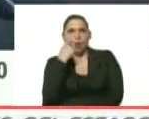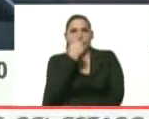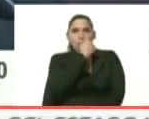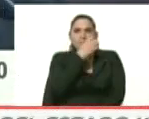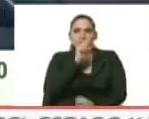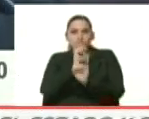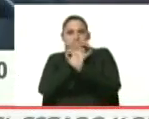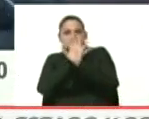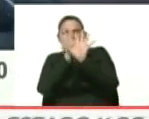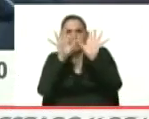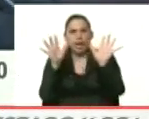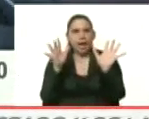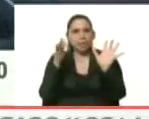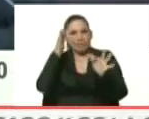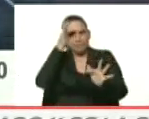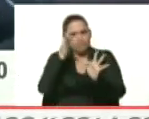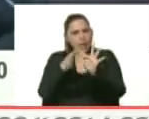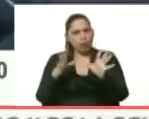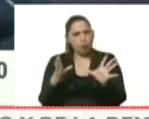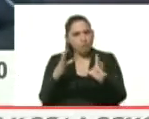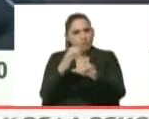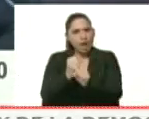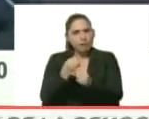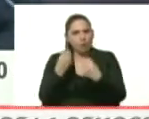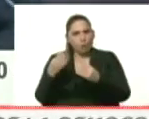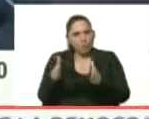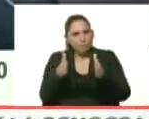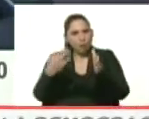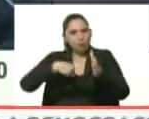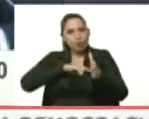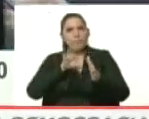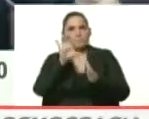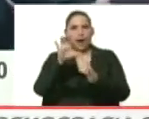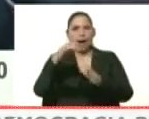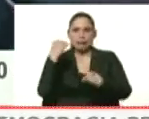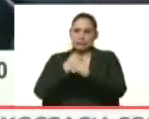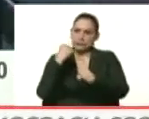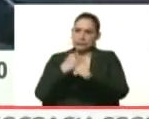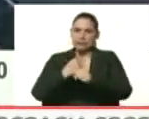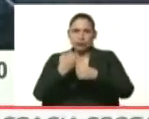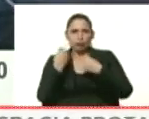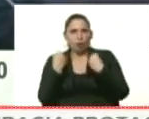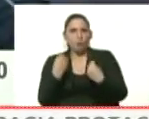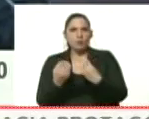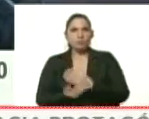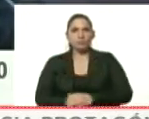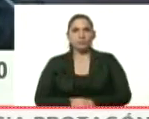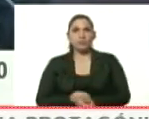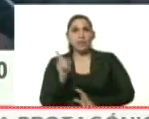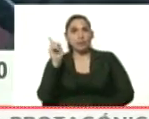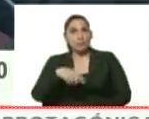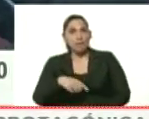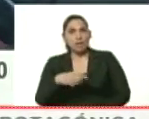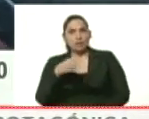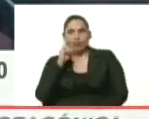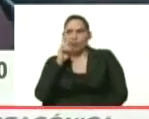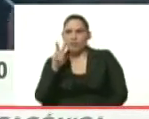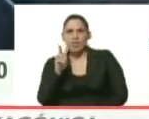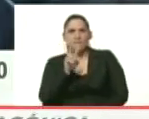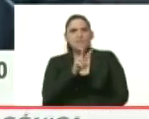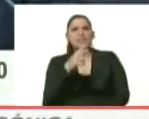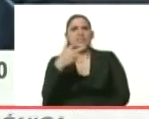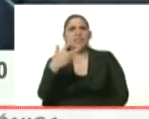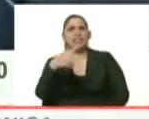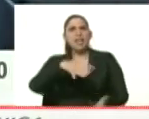brillantes, de fe, de confianza en el destino de nuestra patria, de su trabajo. También cuando pasé por el 23 de